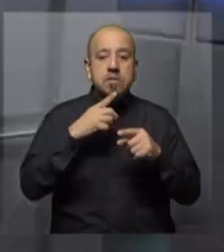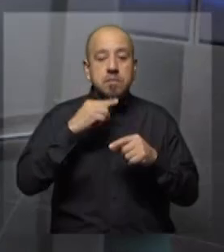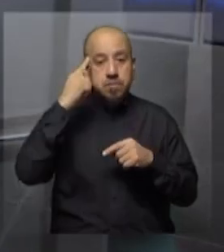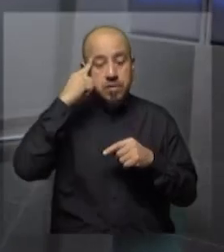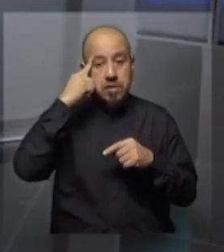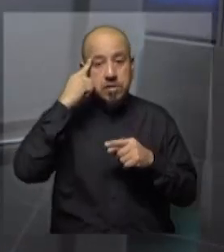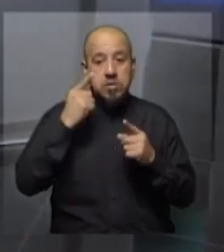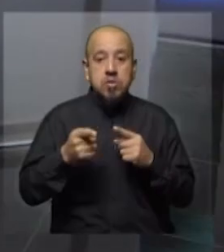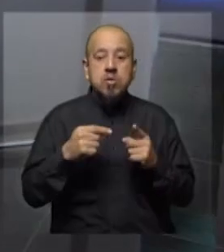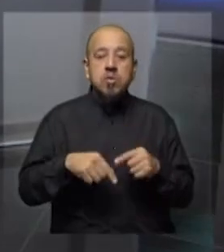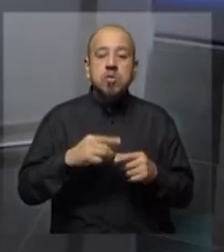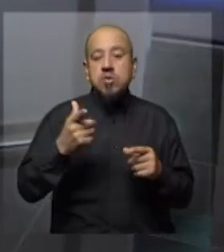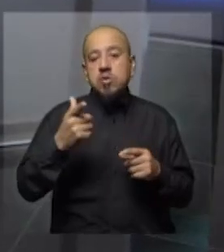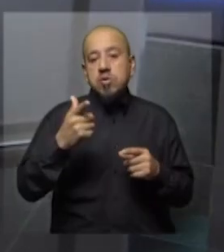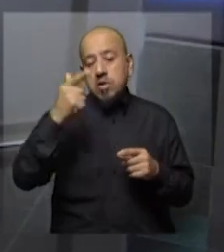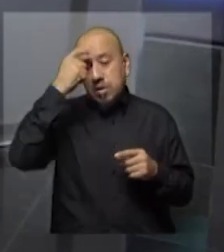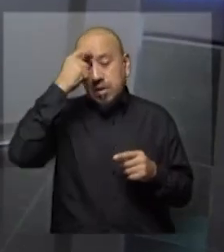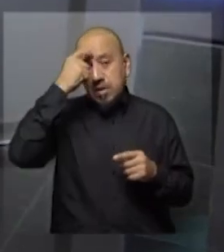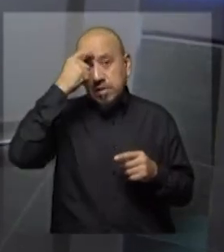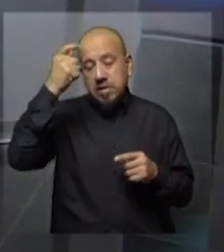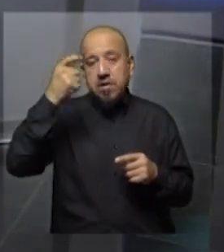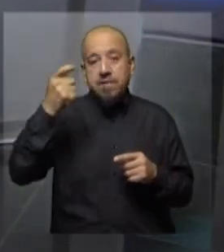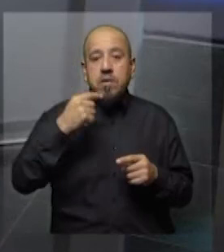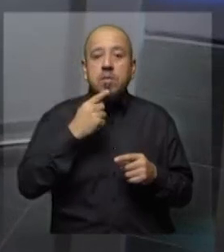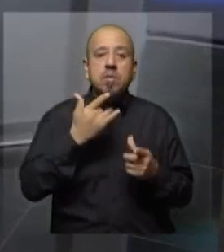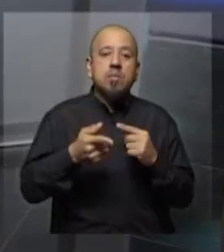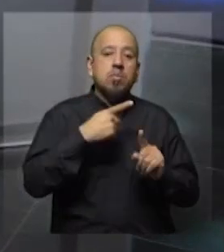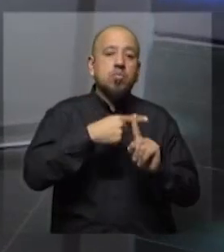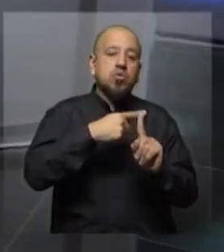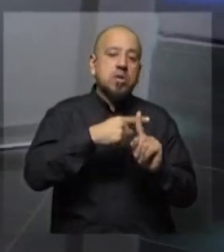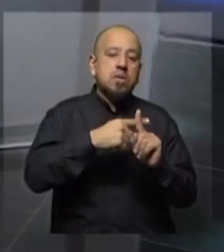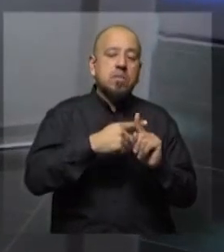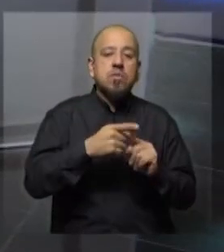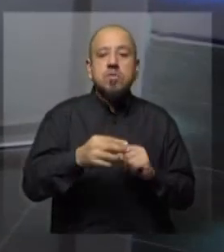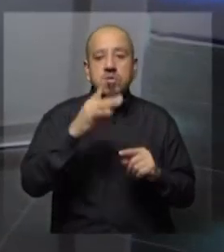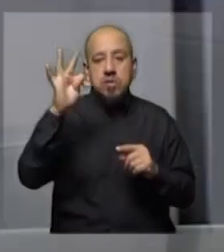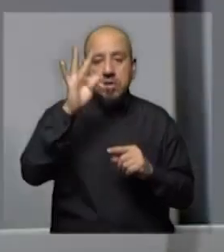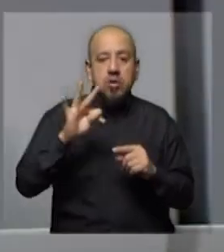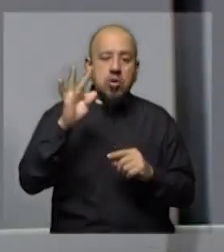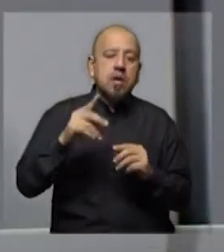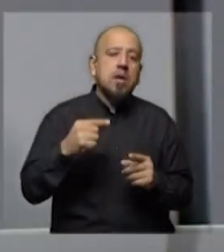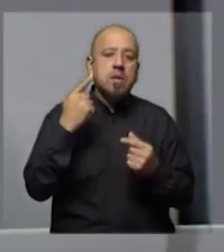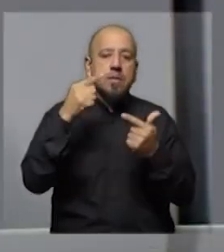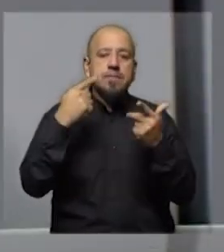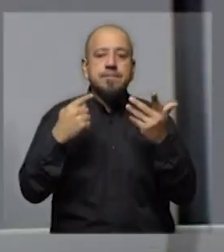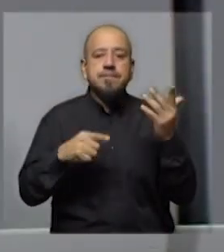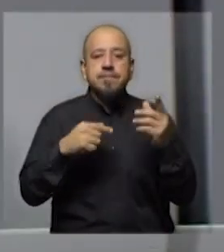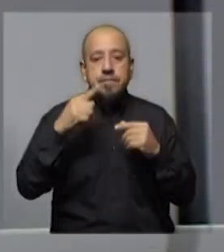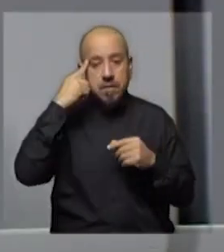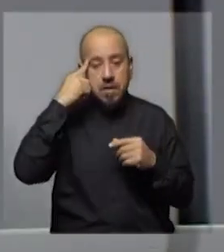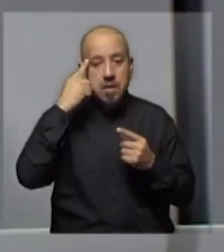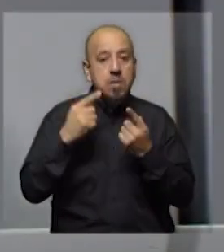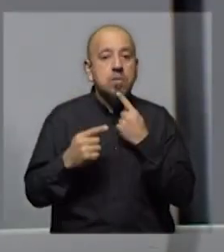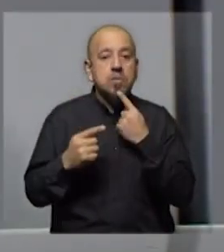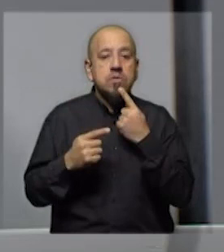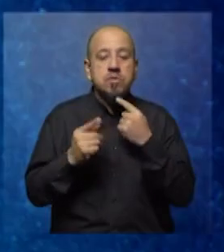si a nivel científico bueno tienes el positivismo las distintas este teorías te afiliadas a una u otra pero bueno en el pensamiento político